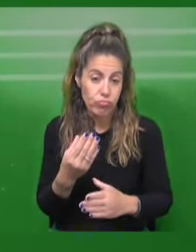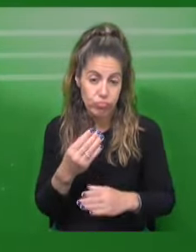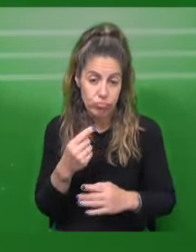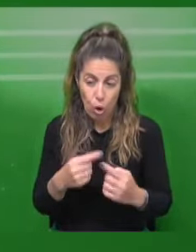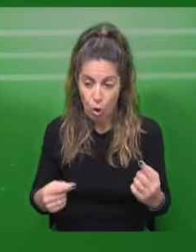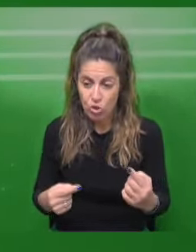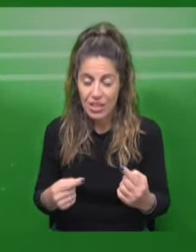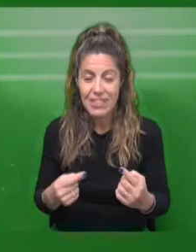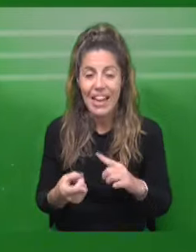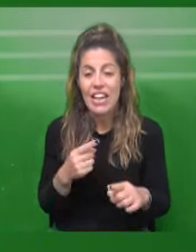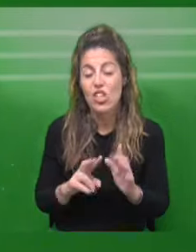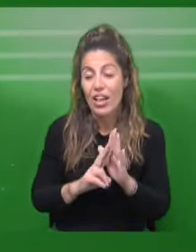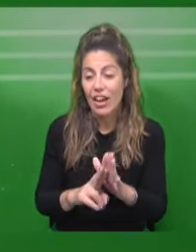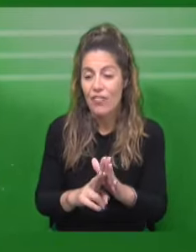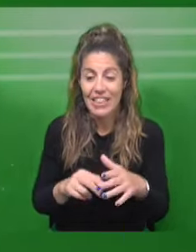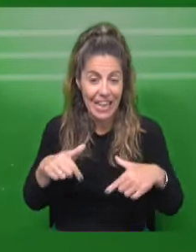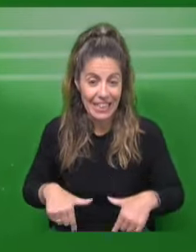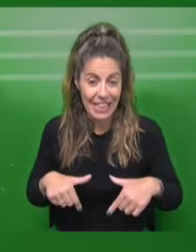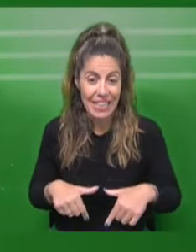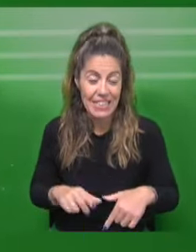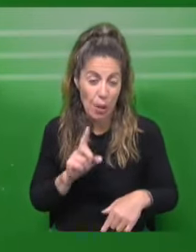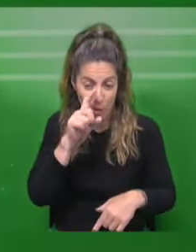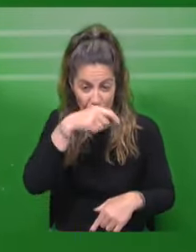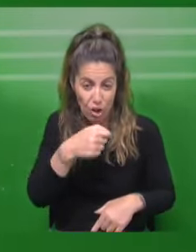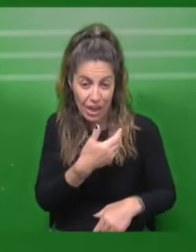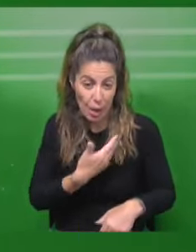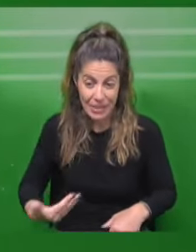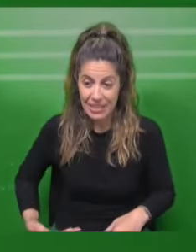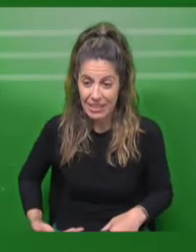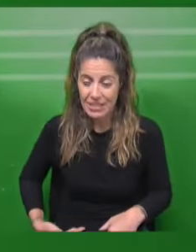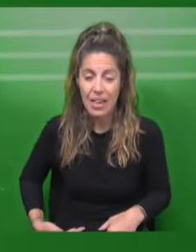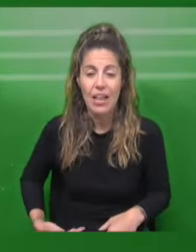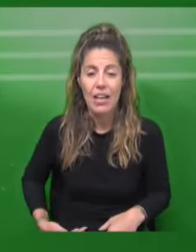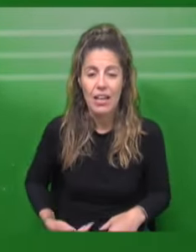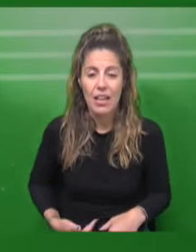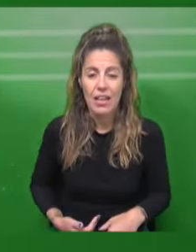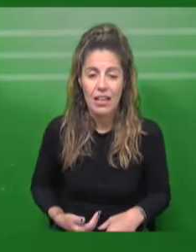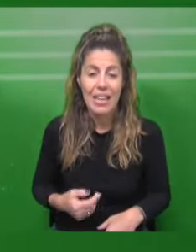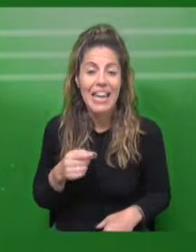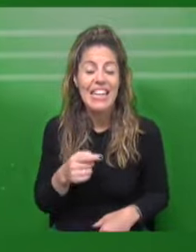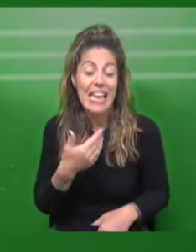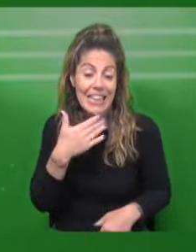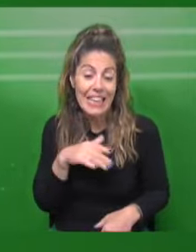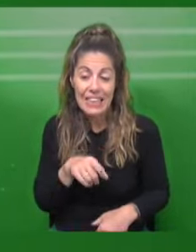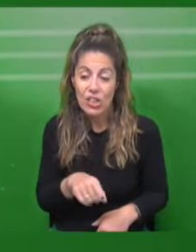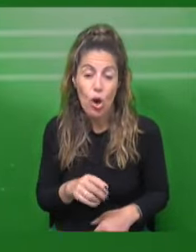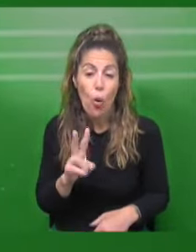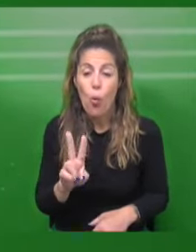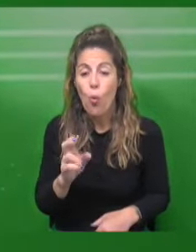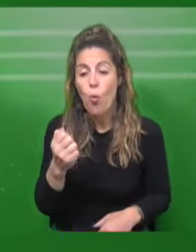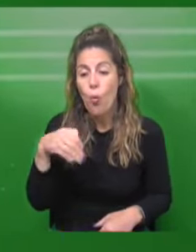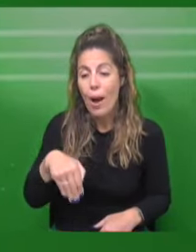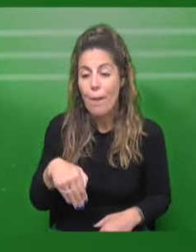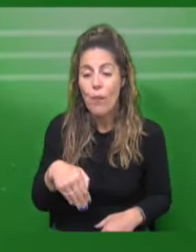a quien representa a la intendencia de Montevideo que es la presidencia en el entendido que la guan es un instituto